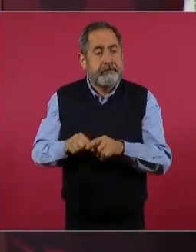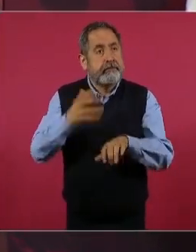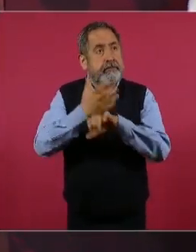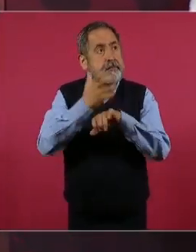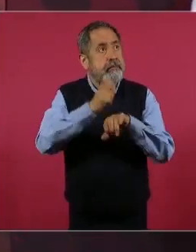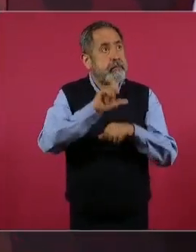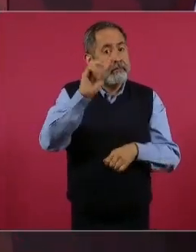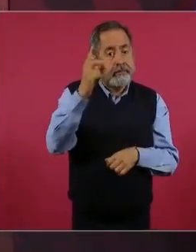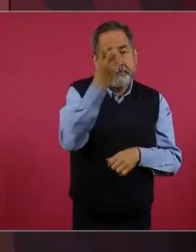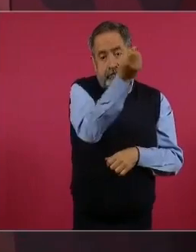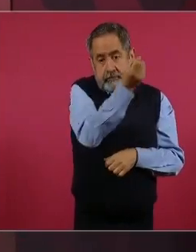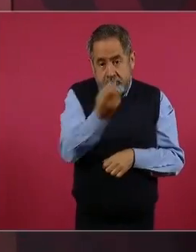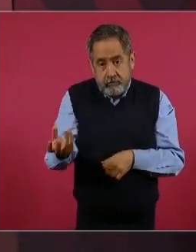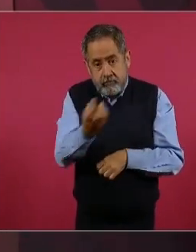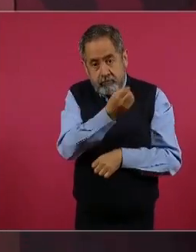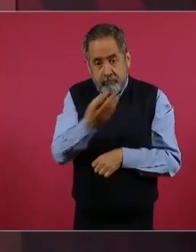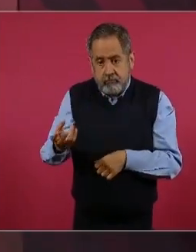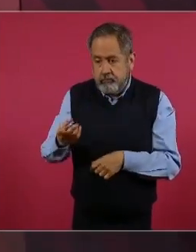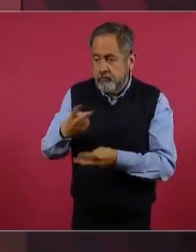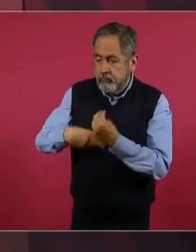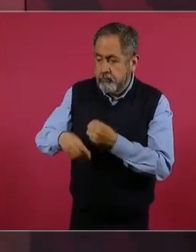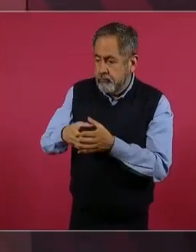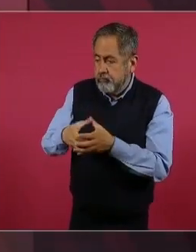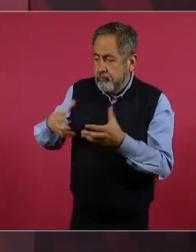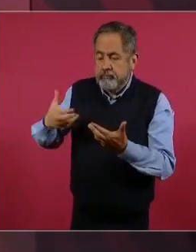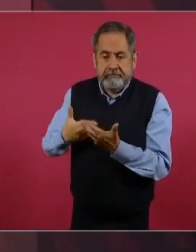remesas y